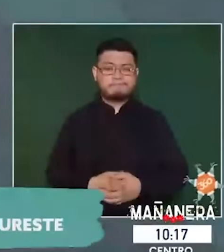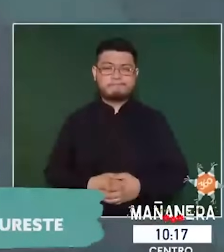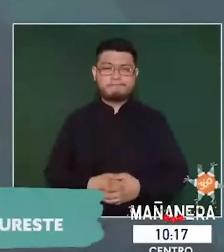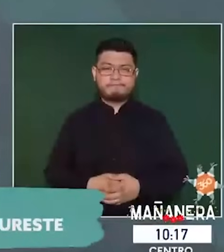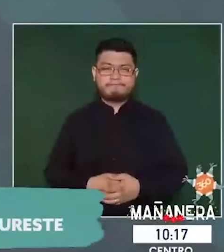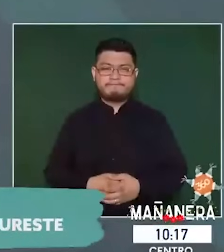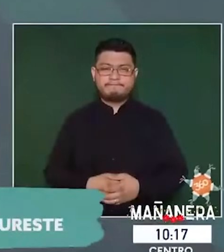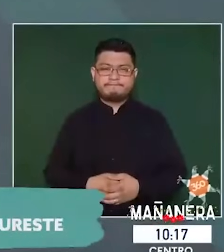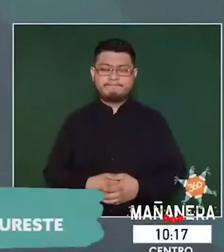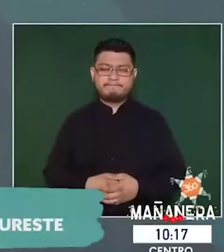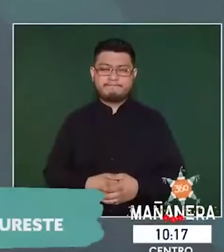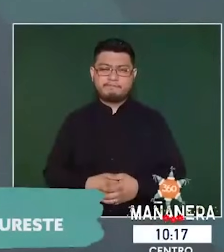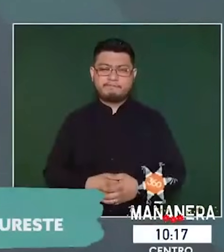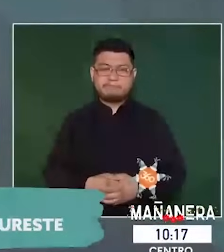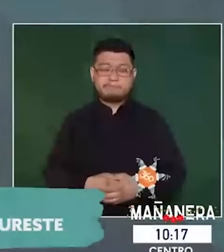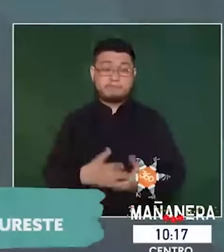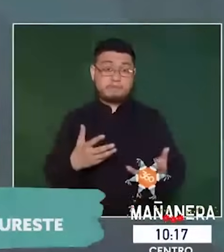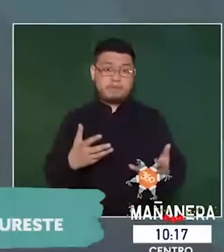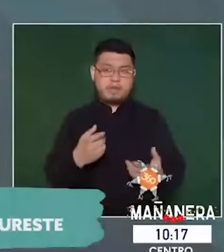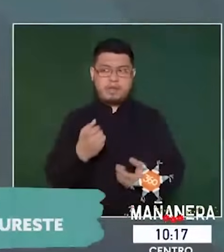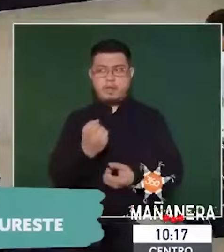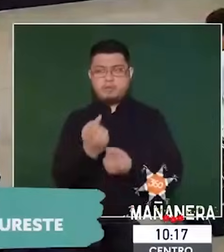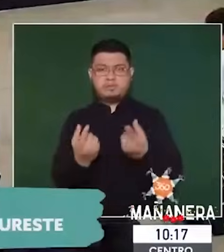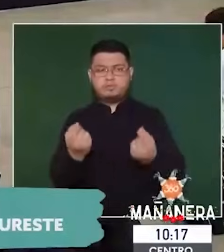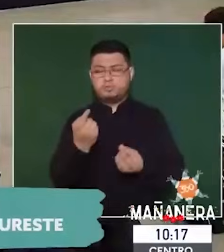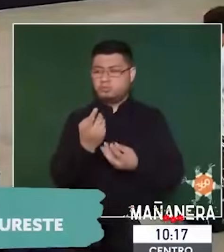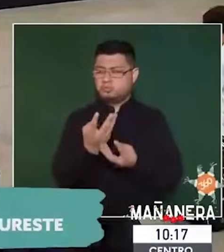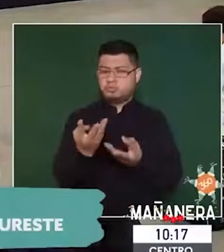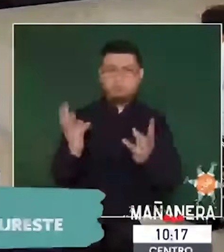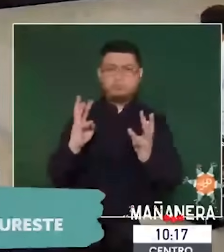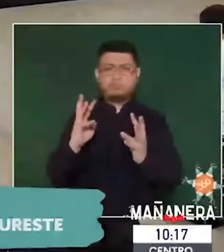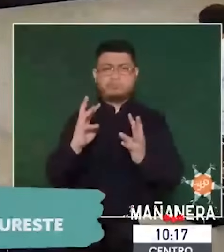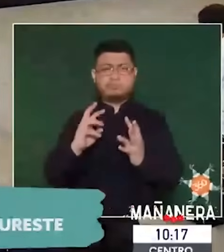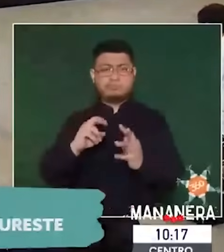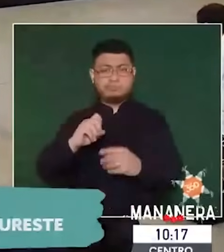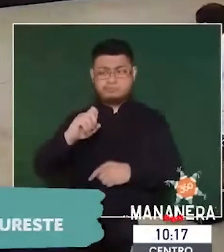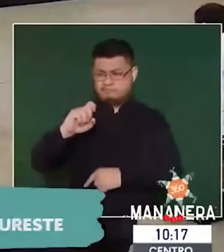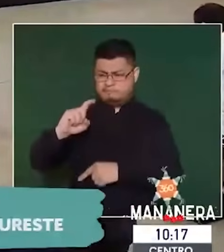y nos quitaron,